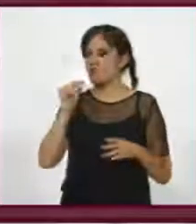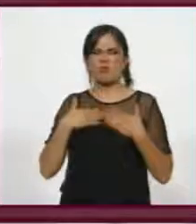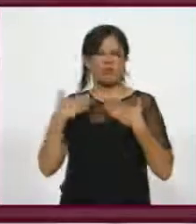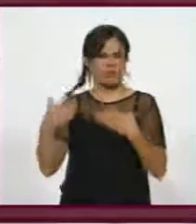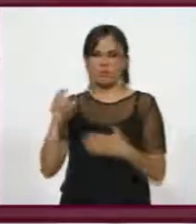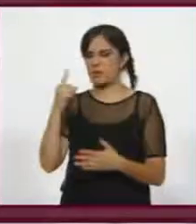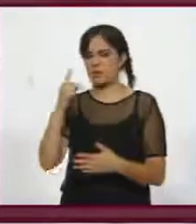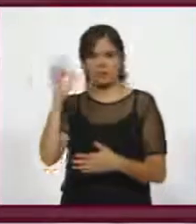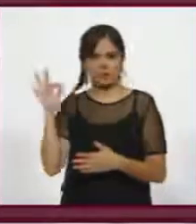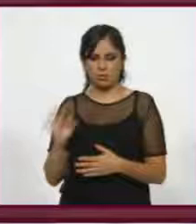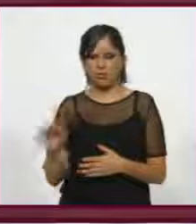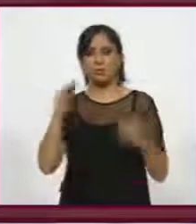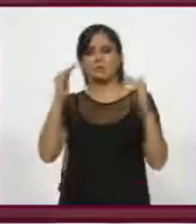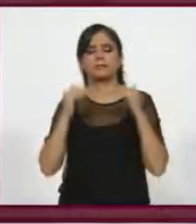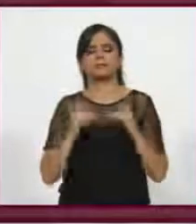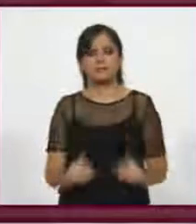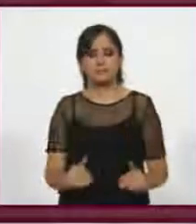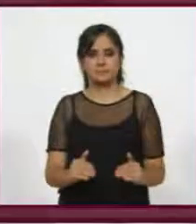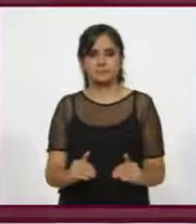31%, luego vendría el